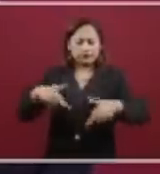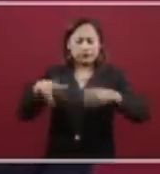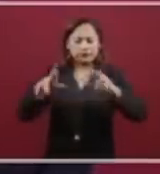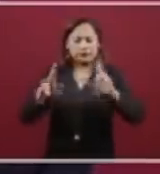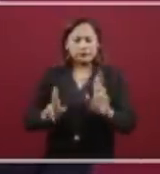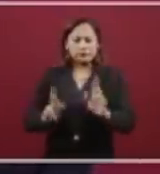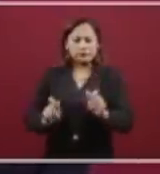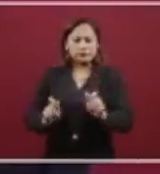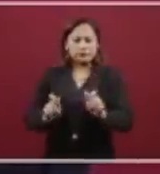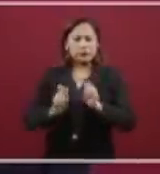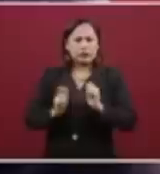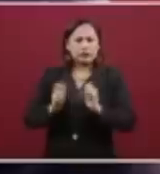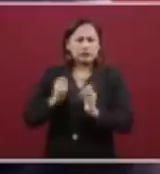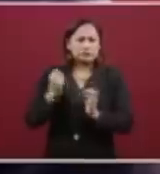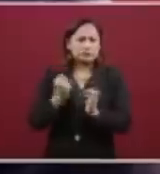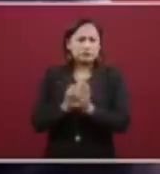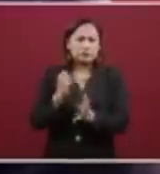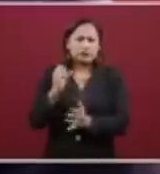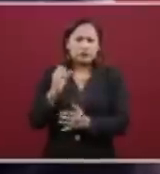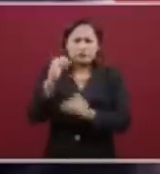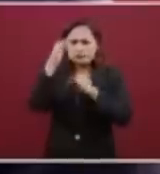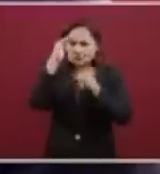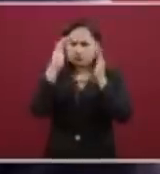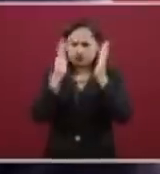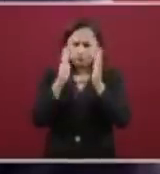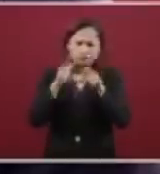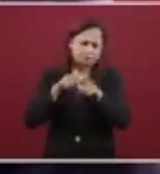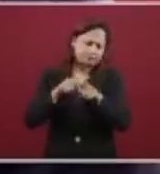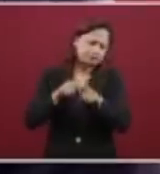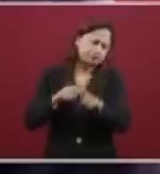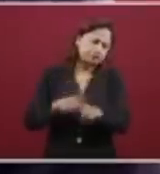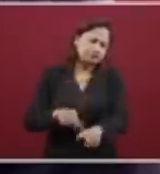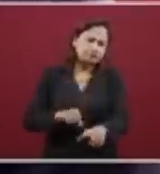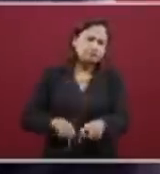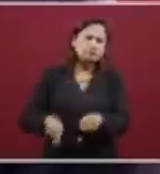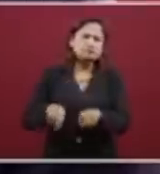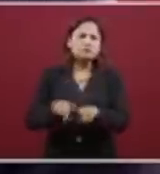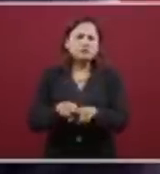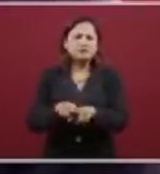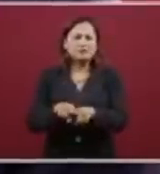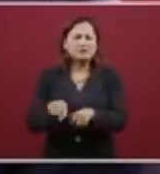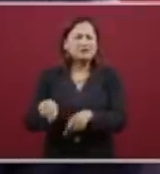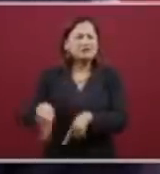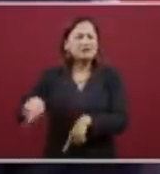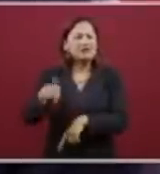o sea quieren apostar a retrogradar